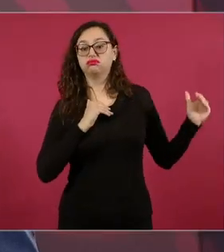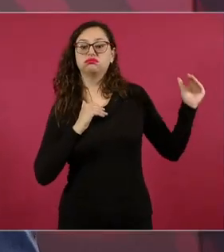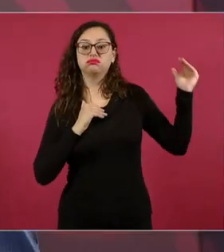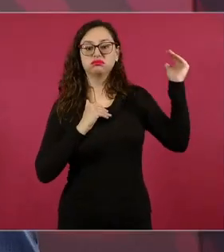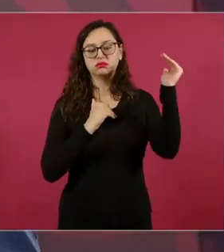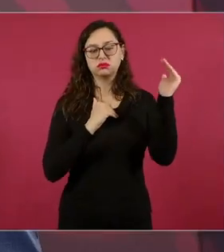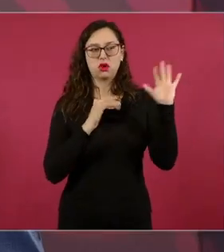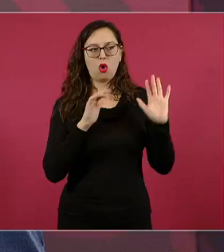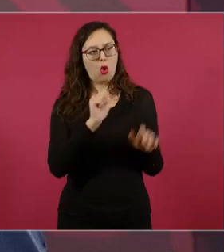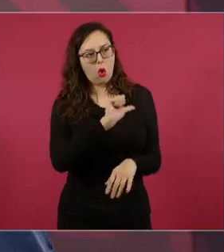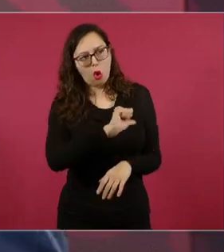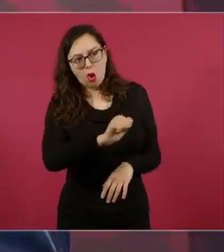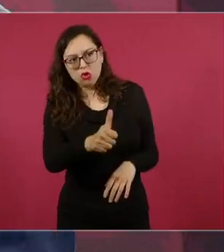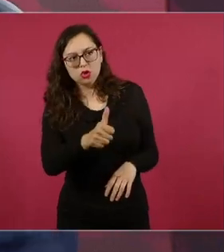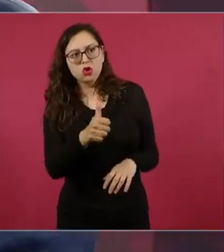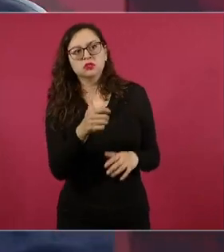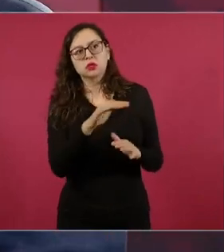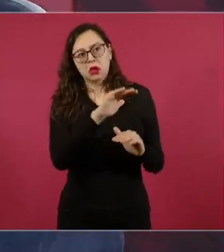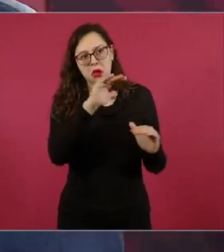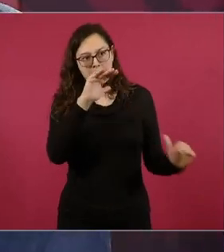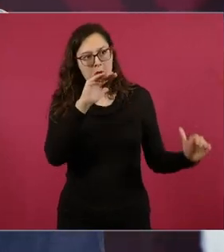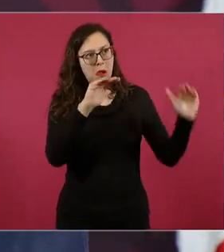Cónsules, embajadores, ¿no?, que están